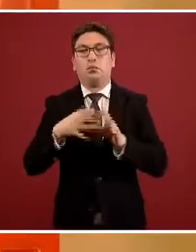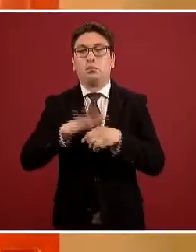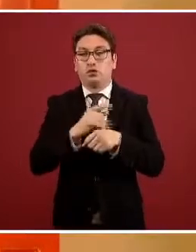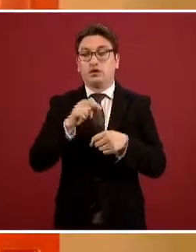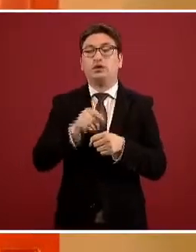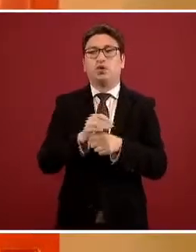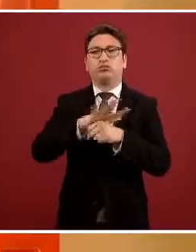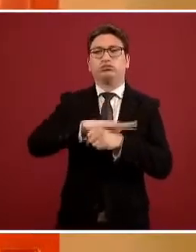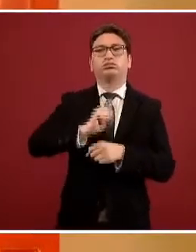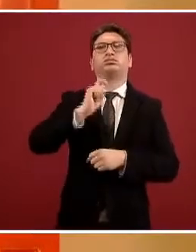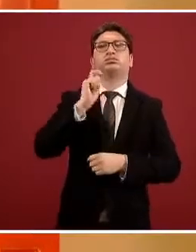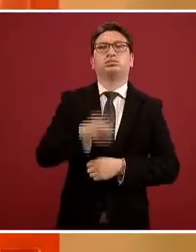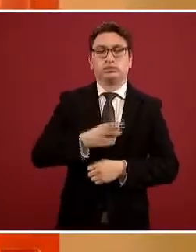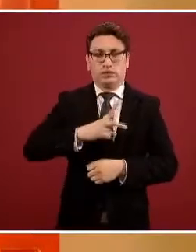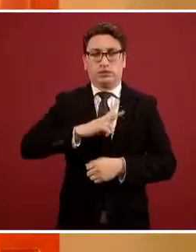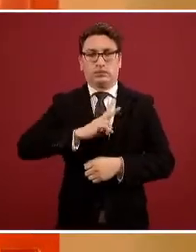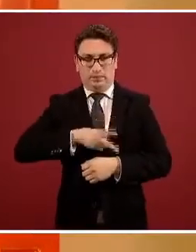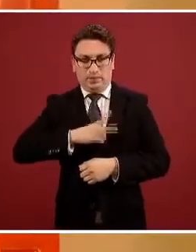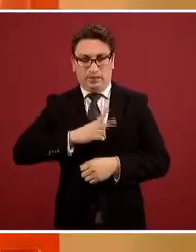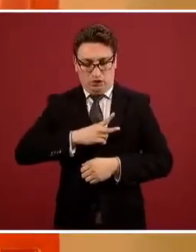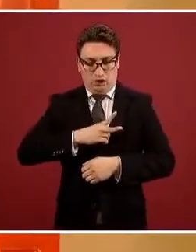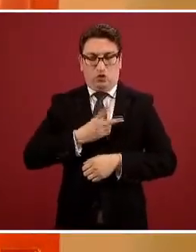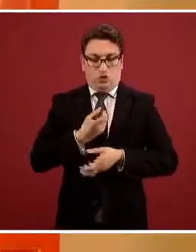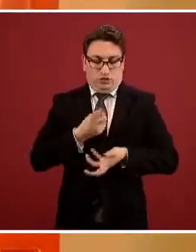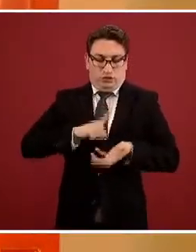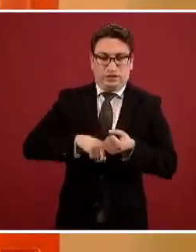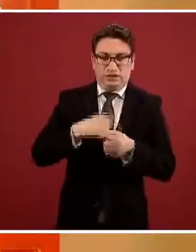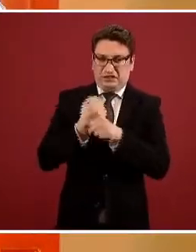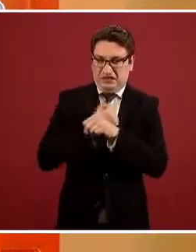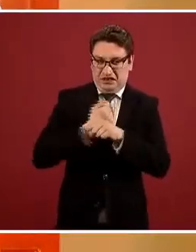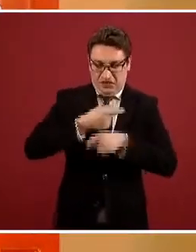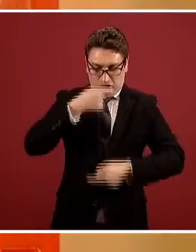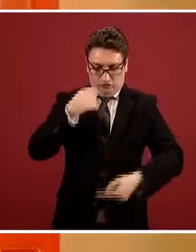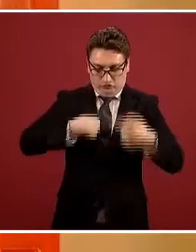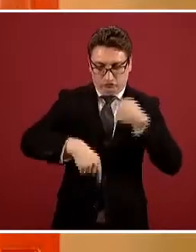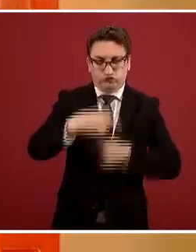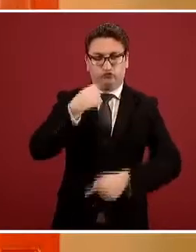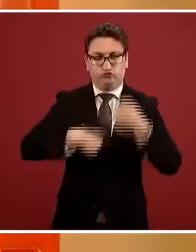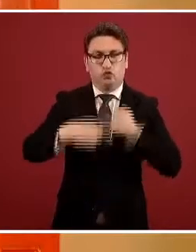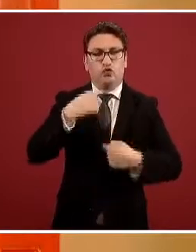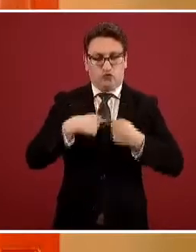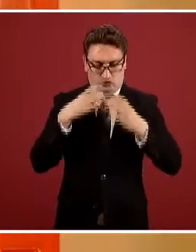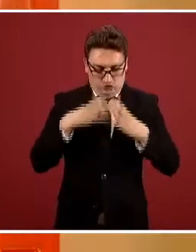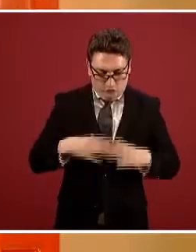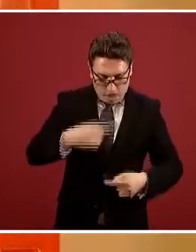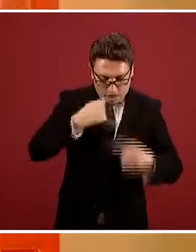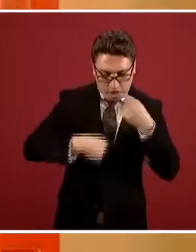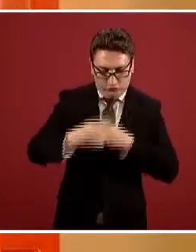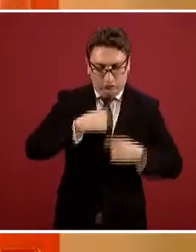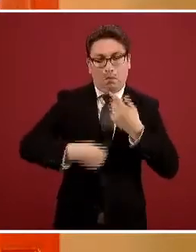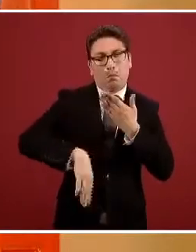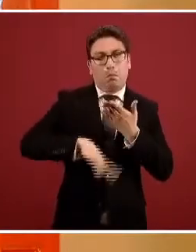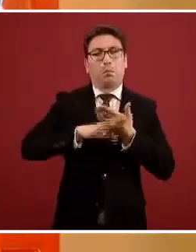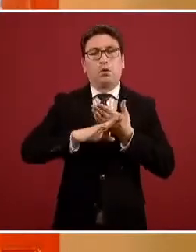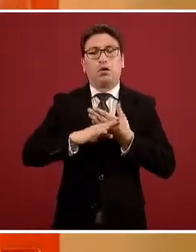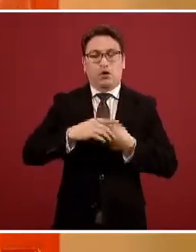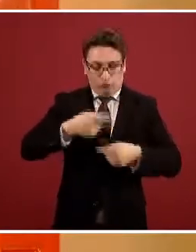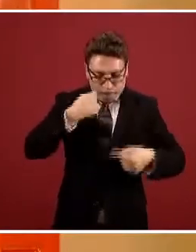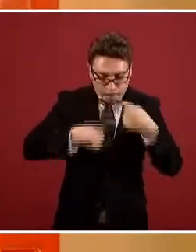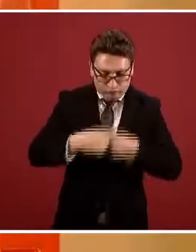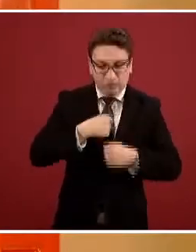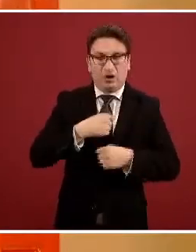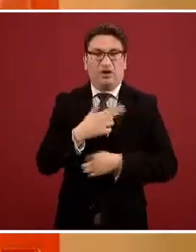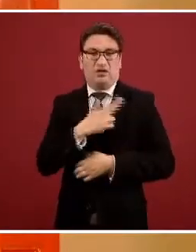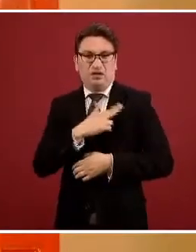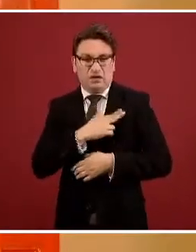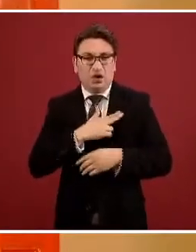que circula por toda la sangre y por lo tanto por todo el organismo y causa otro tipo de lesiones, incluso lesiones cutáneas o